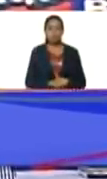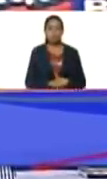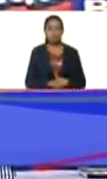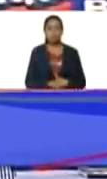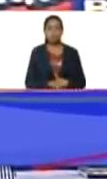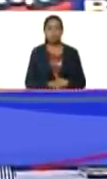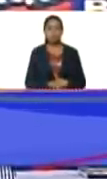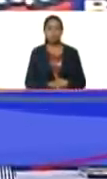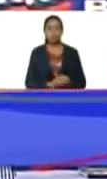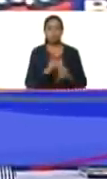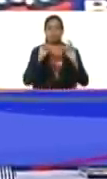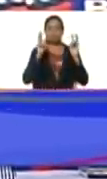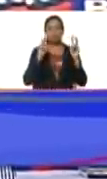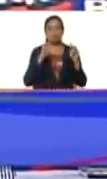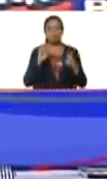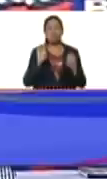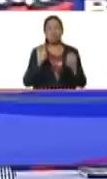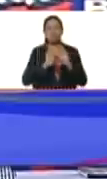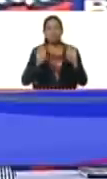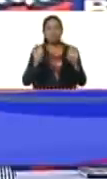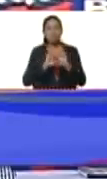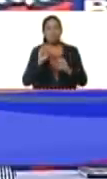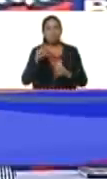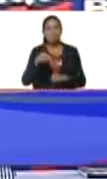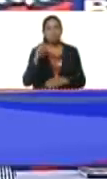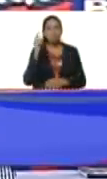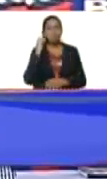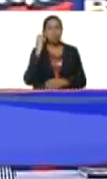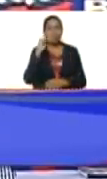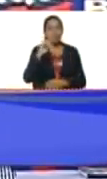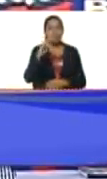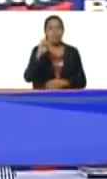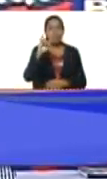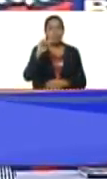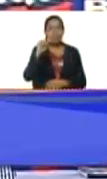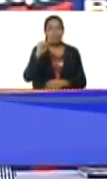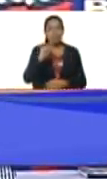En el tema de educación tenemos también a María Loroño. María.